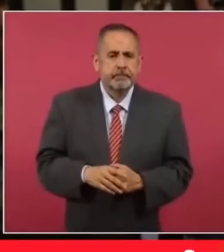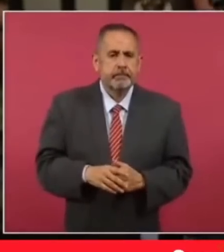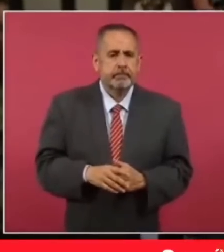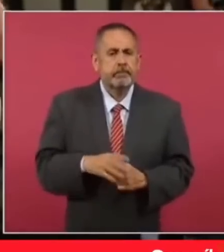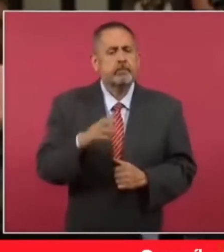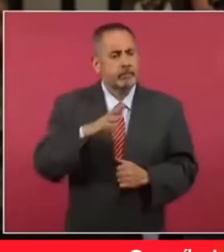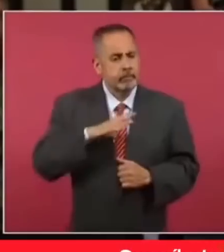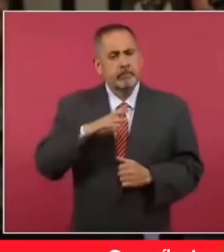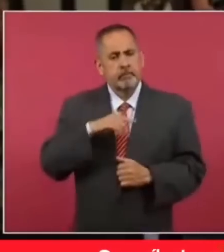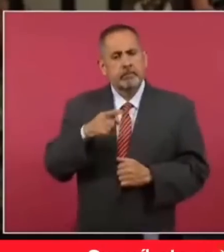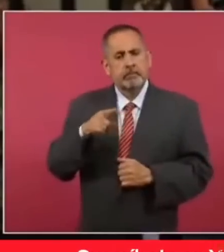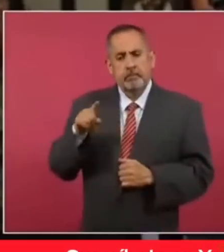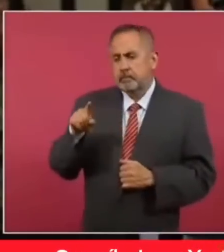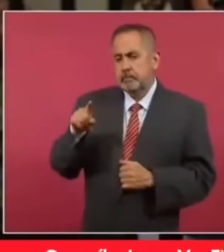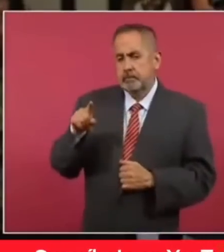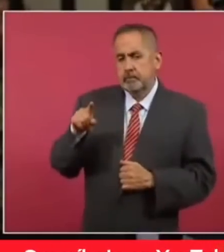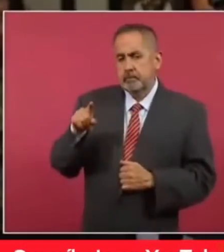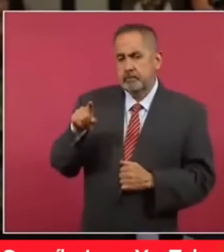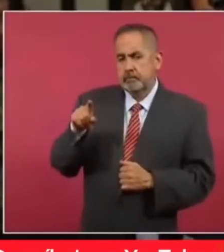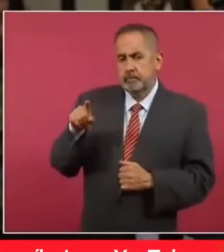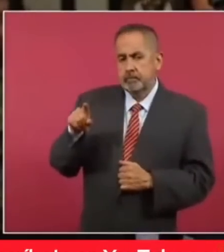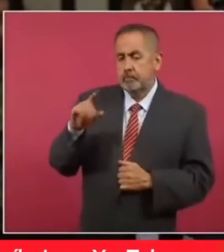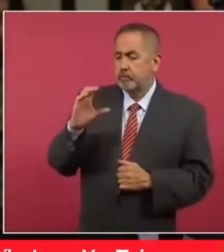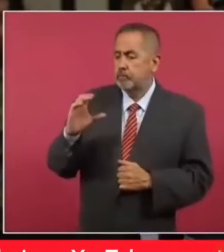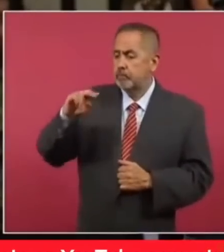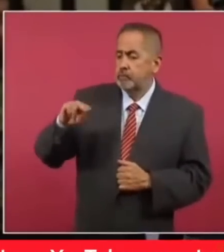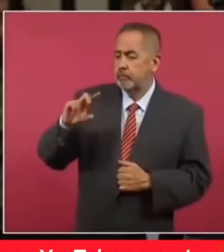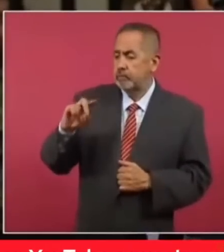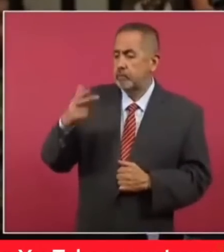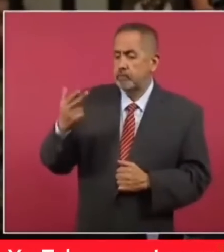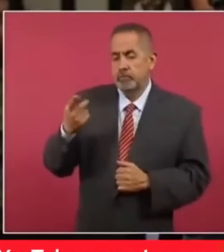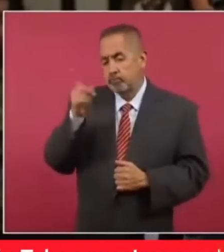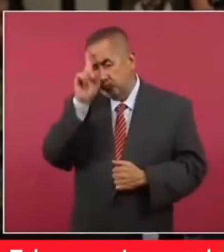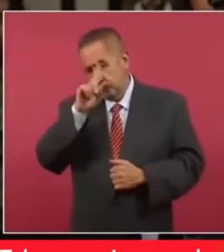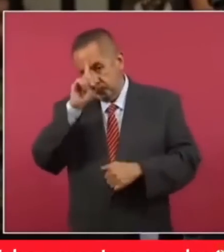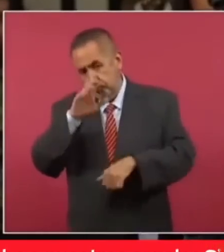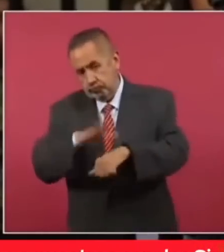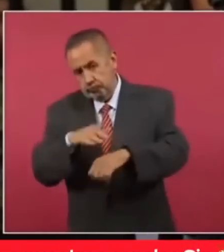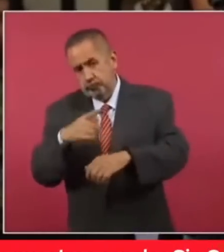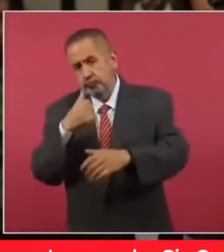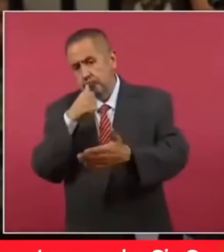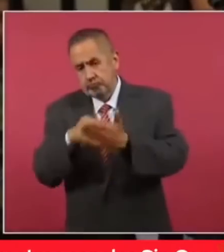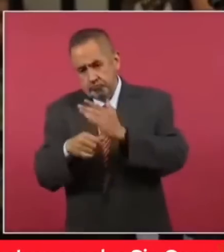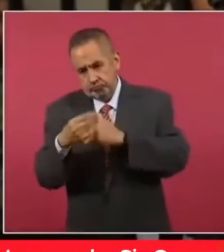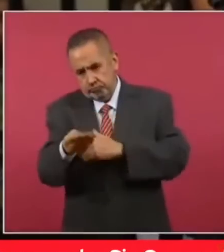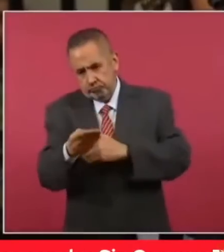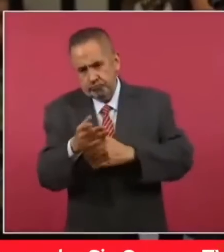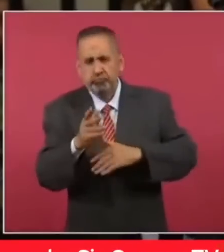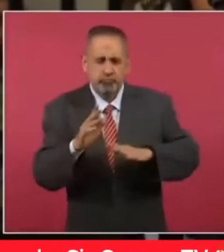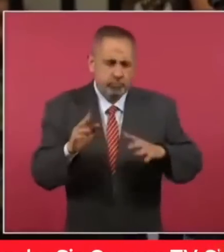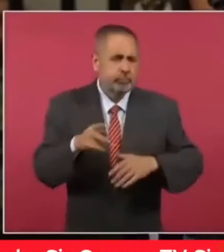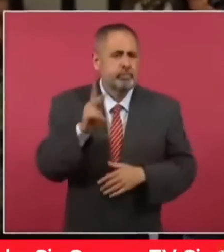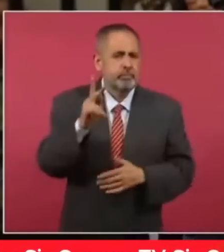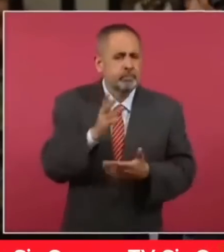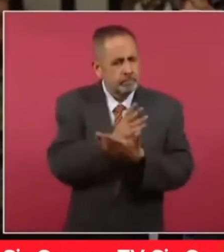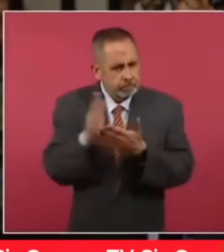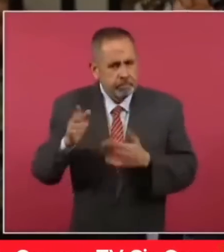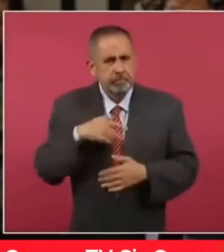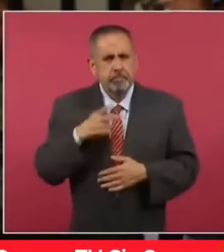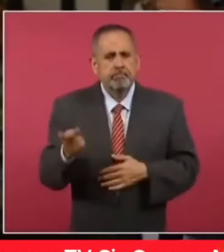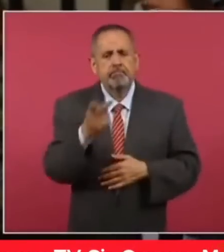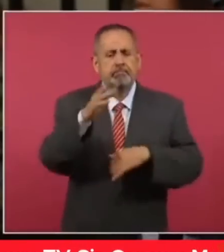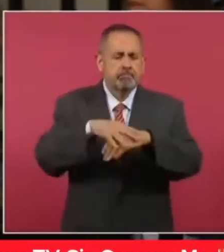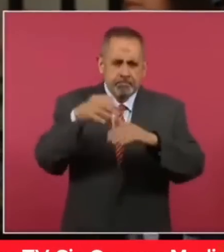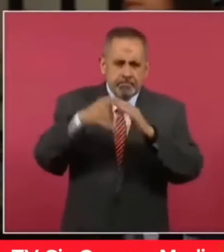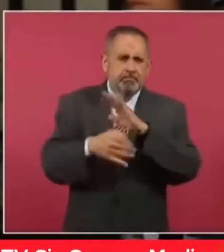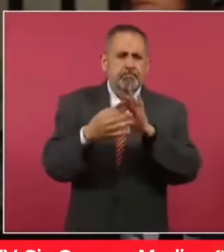una recomendación de la Secretaría de la Comisión Nacional de Derechos Humanos sobre este asunto. Pero yo le quisiera preguntar un poco más en